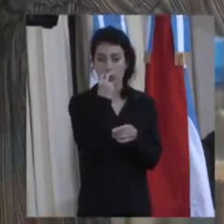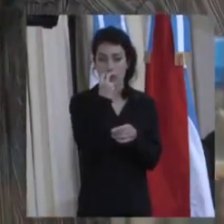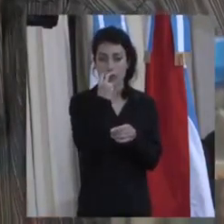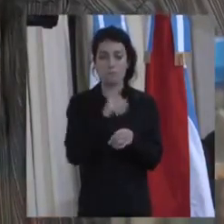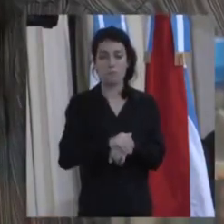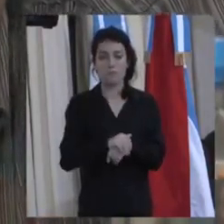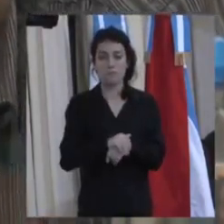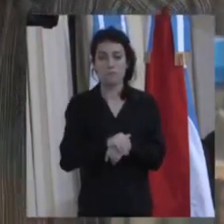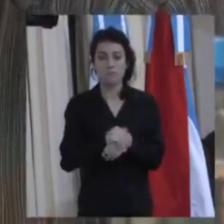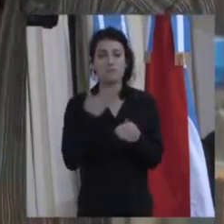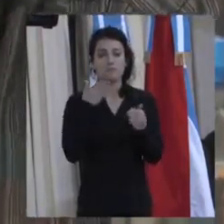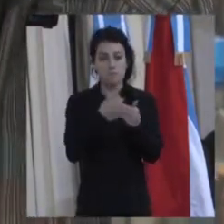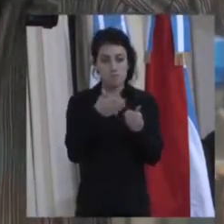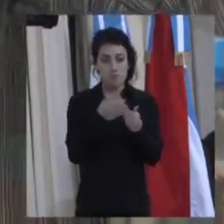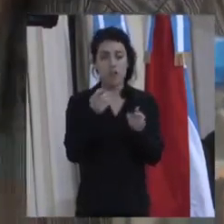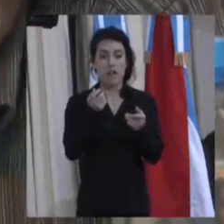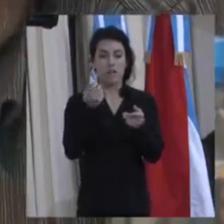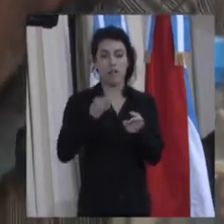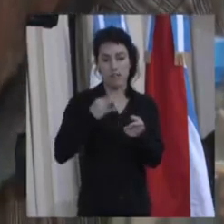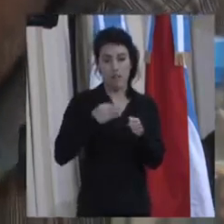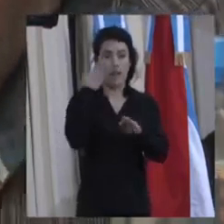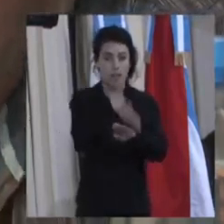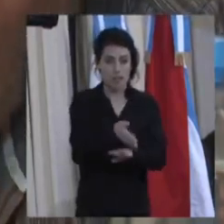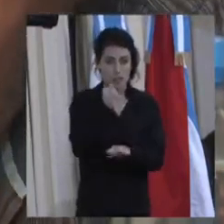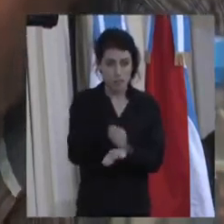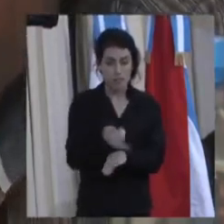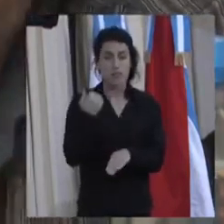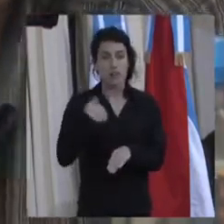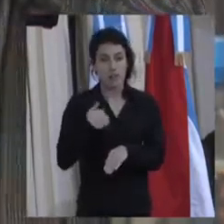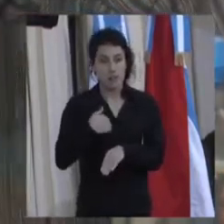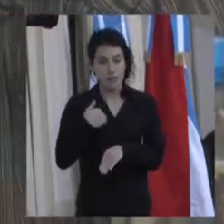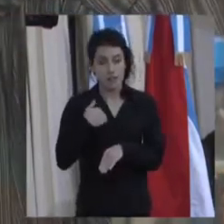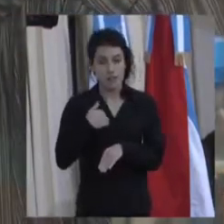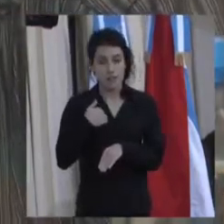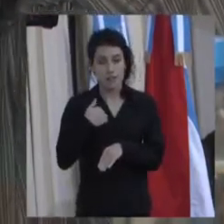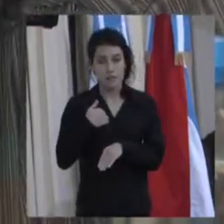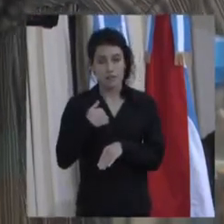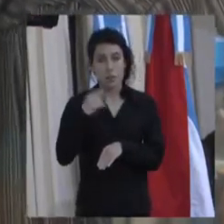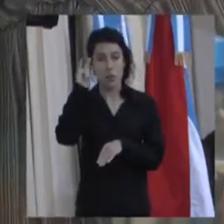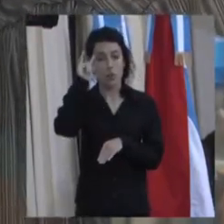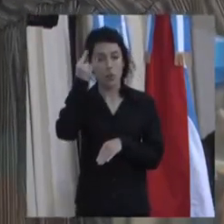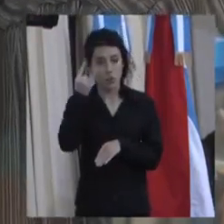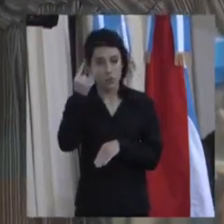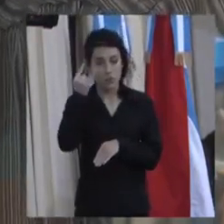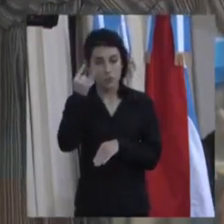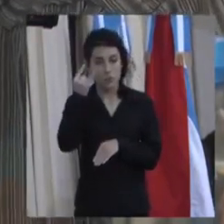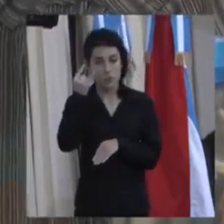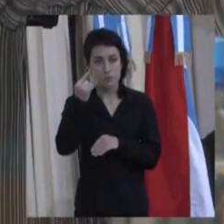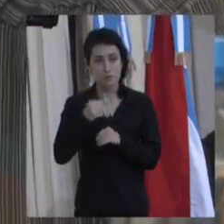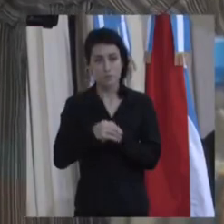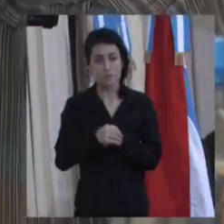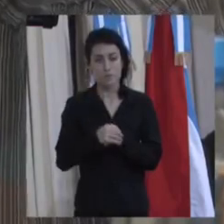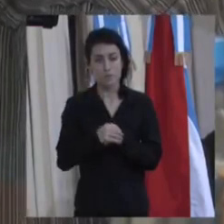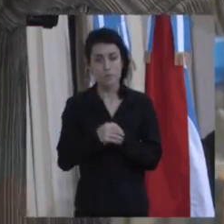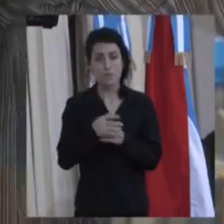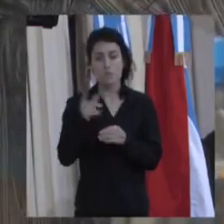hay examen de ingreso, salvo Argentina y Uruguay, digamos